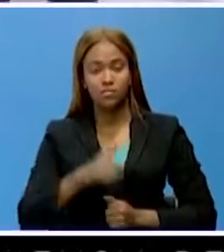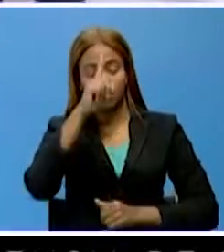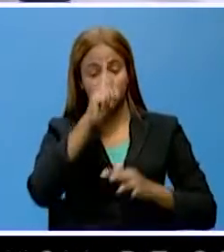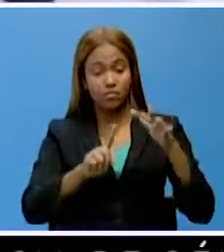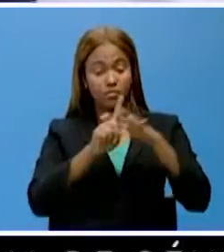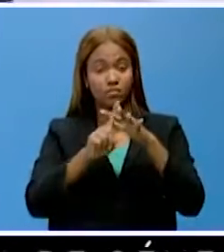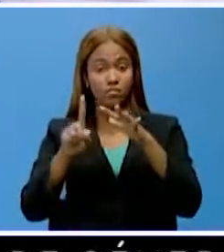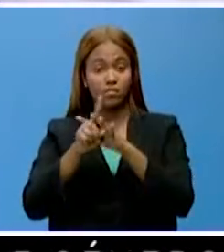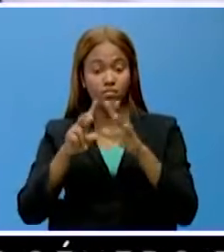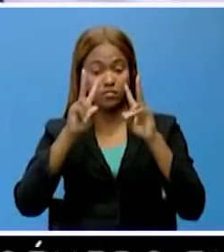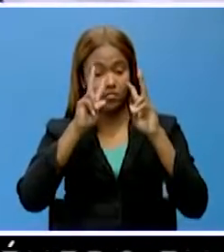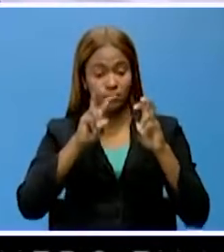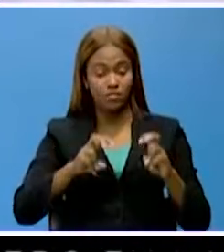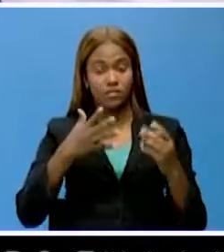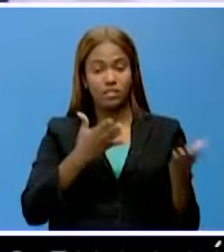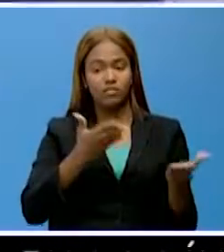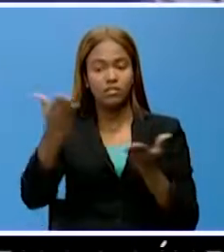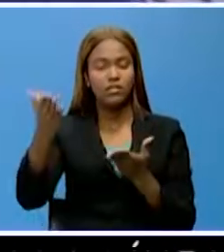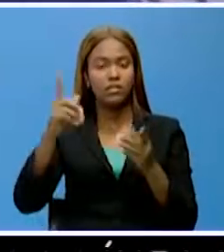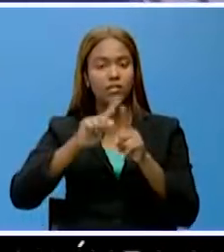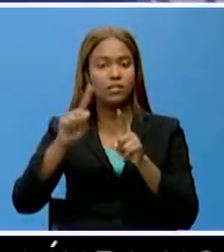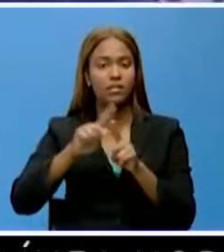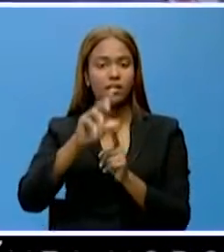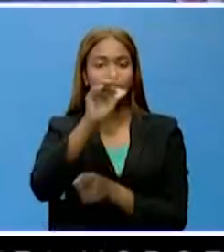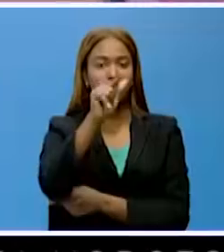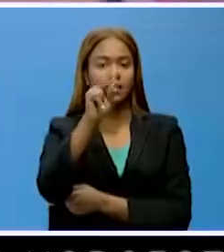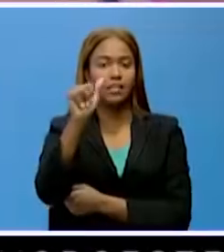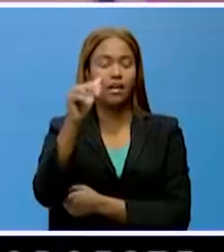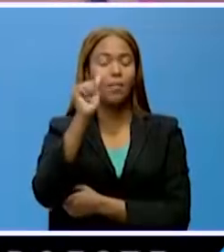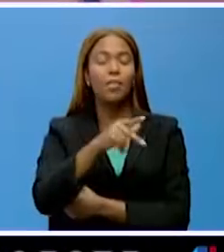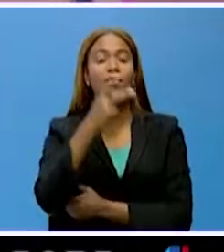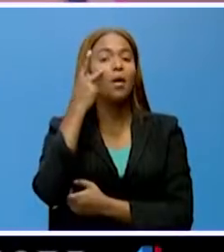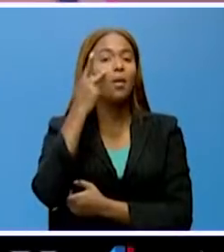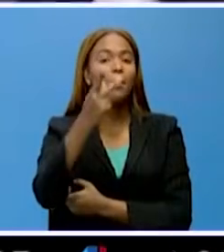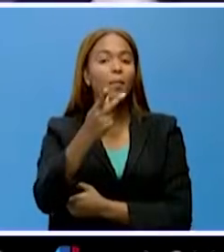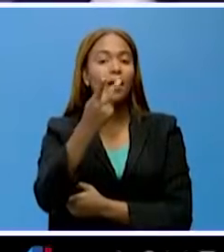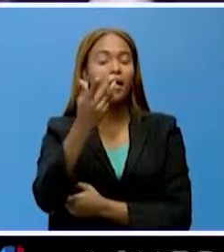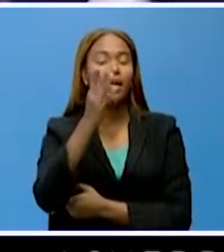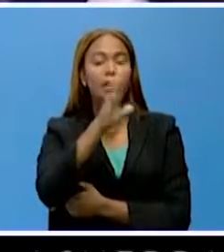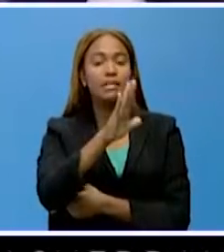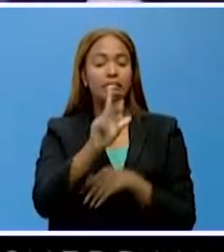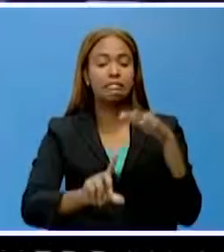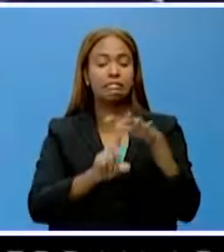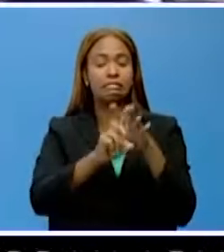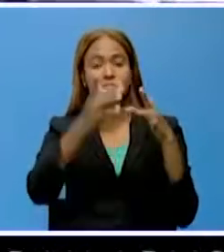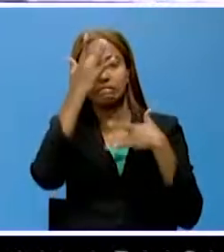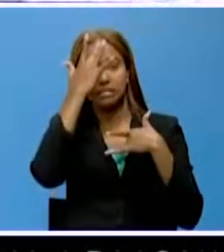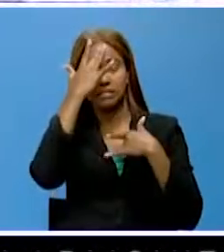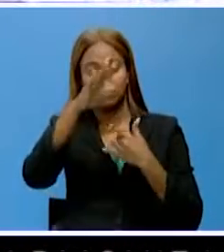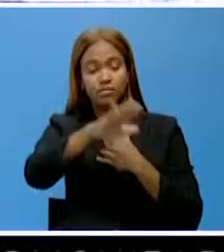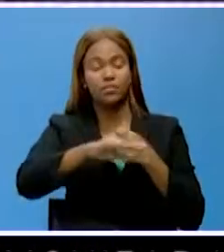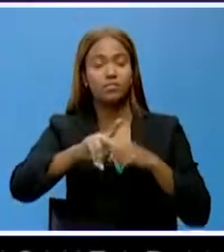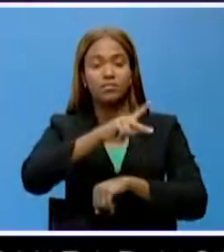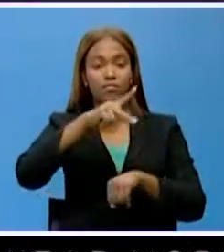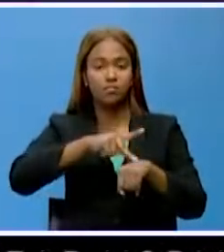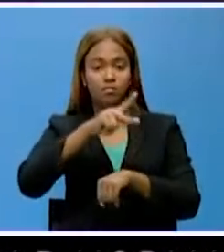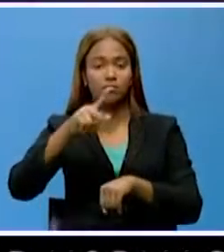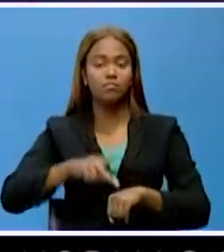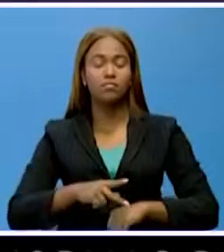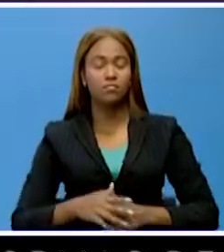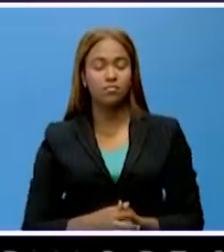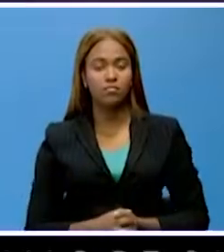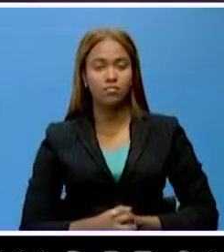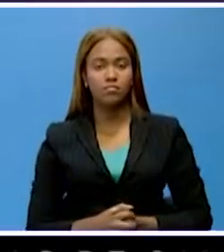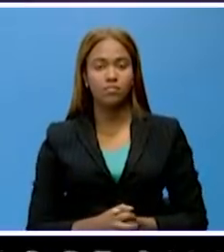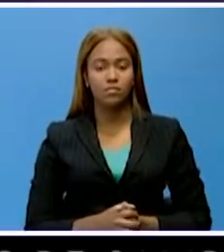de muestras que fueron enviadas al CDC de Atlanta, fue posible la identificación de estas cepas en estas demarcaciones. Está la variante